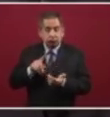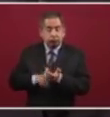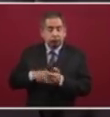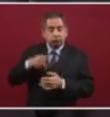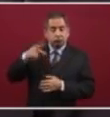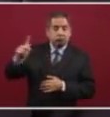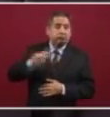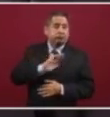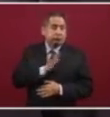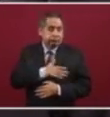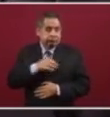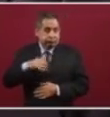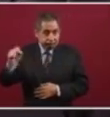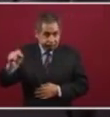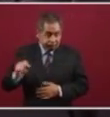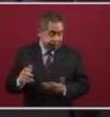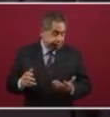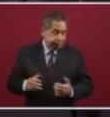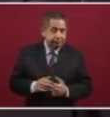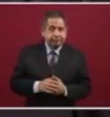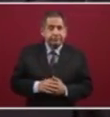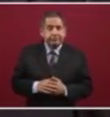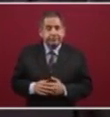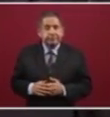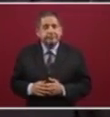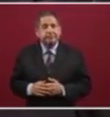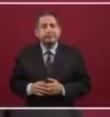pertenecía a España. Fue